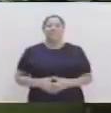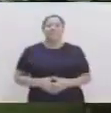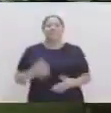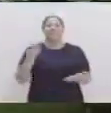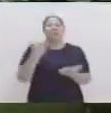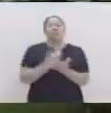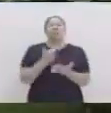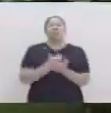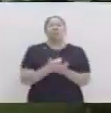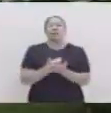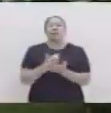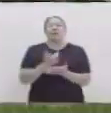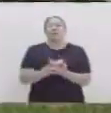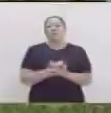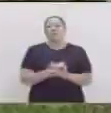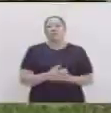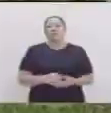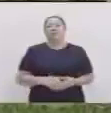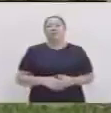Cobrar,